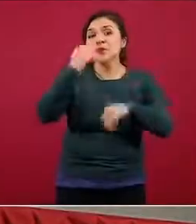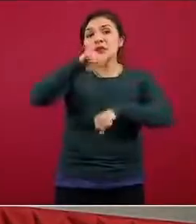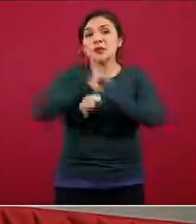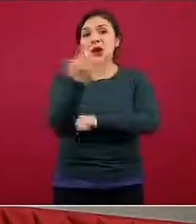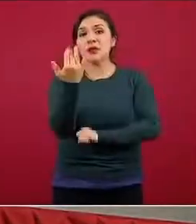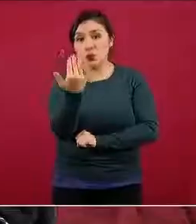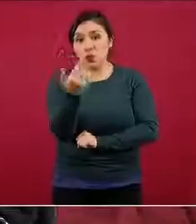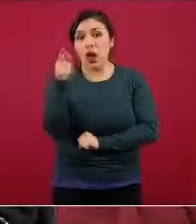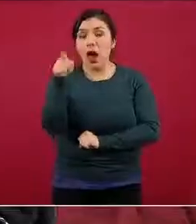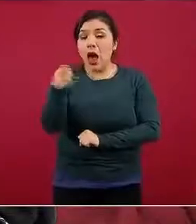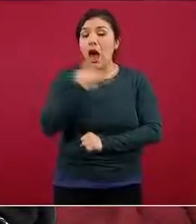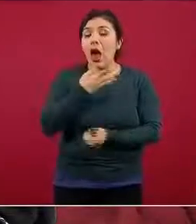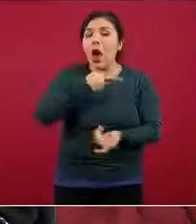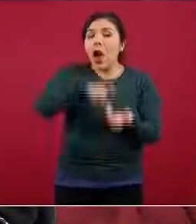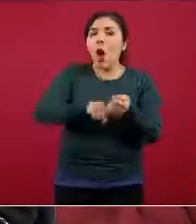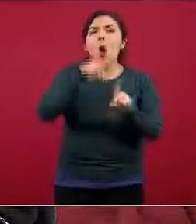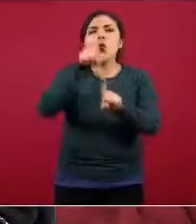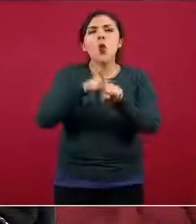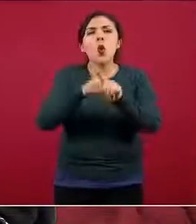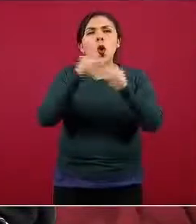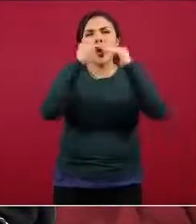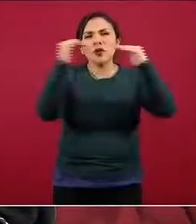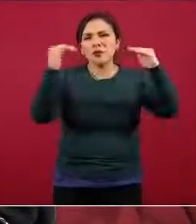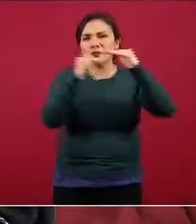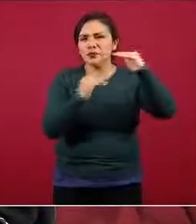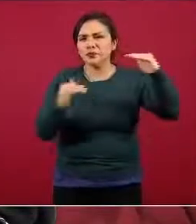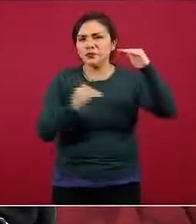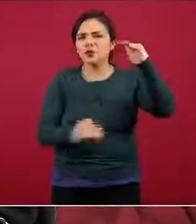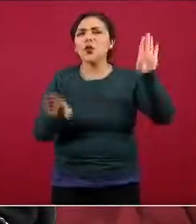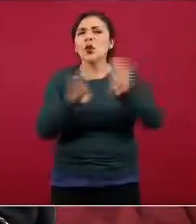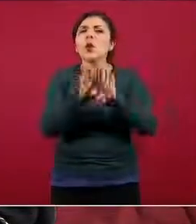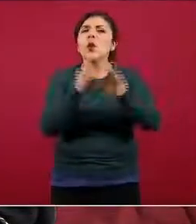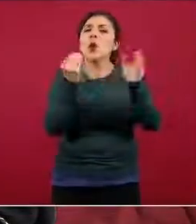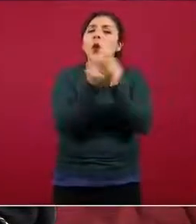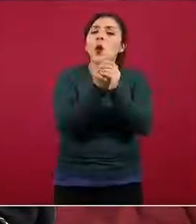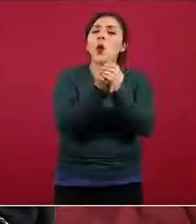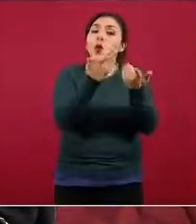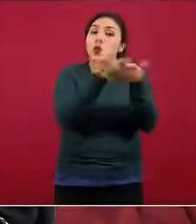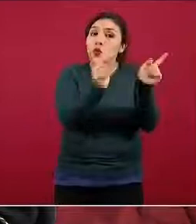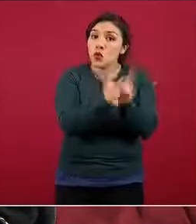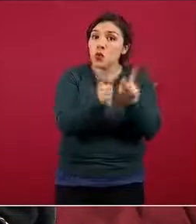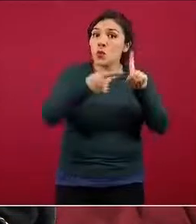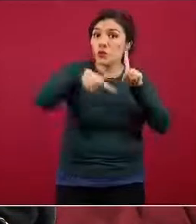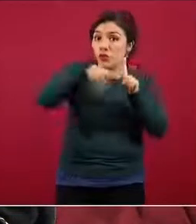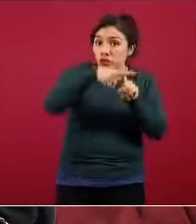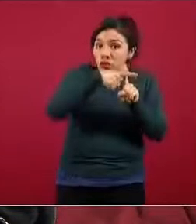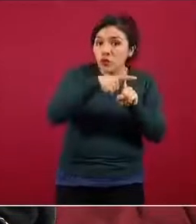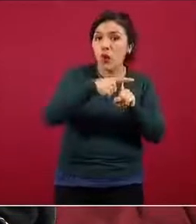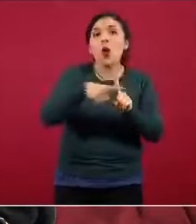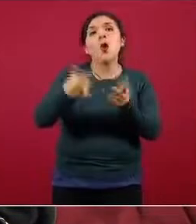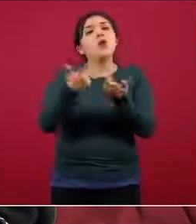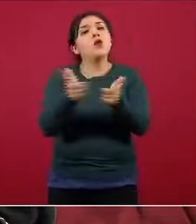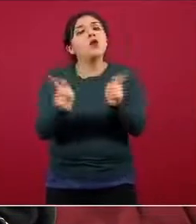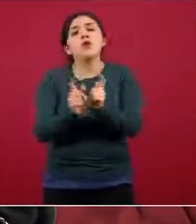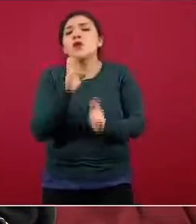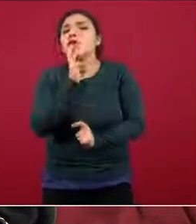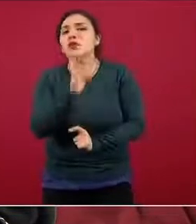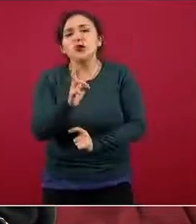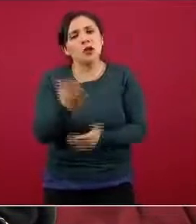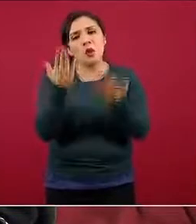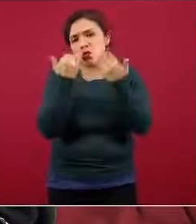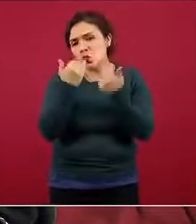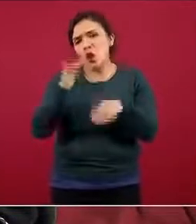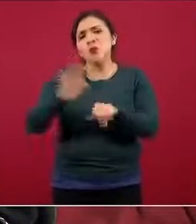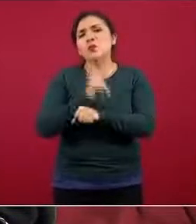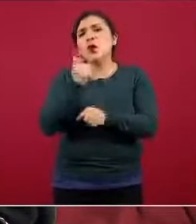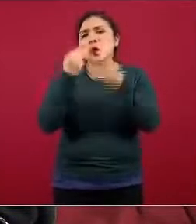tenemos dividido los colores de acuerdo a el grupo de confirmados, los grupos que ya no vamos a tener resultados, ya sea porque